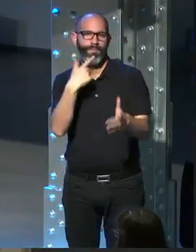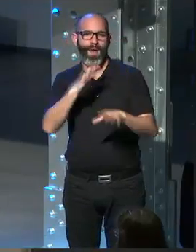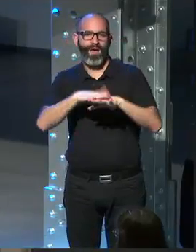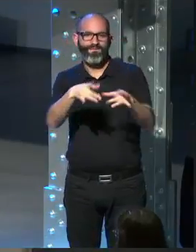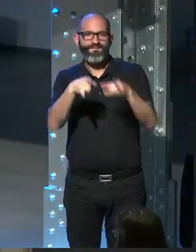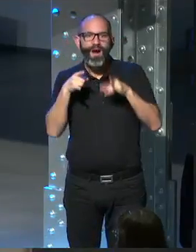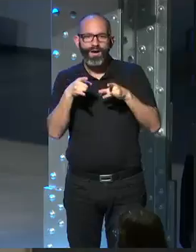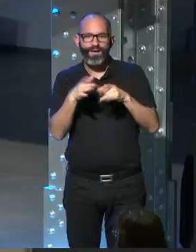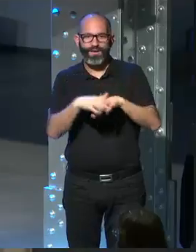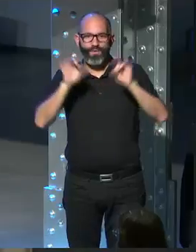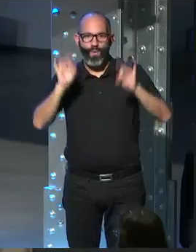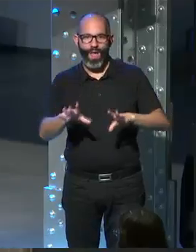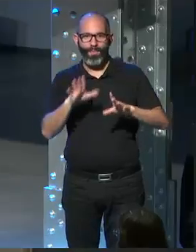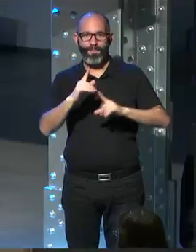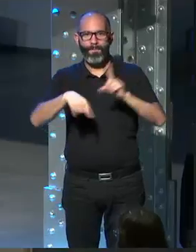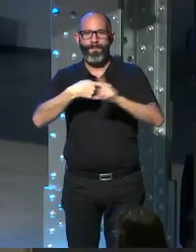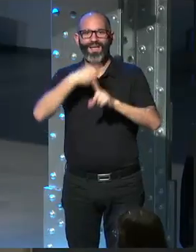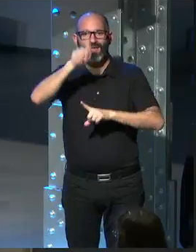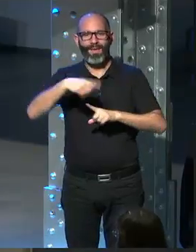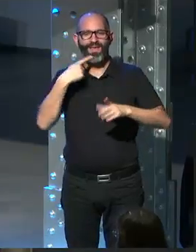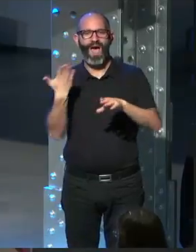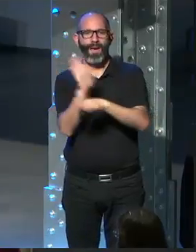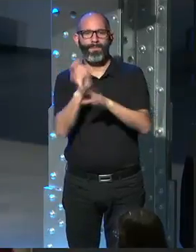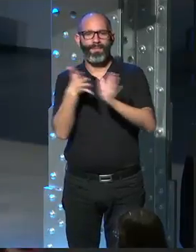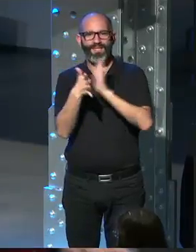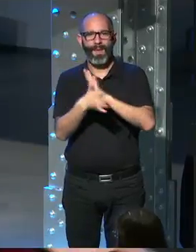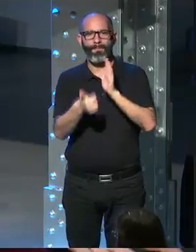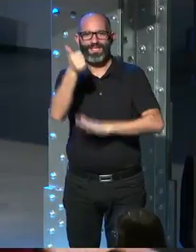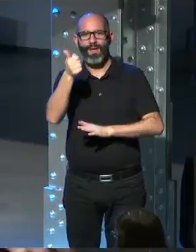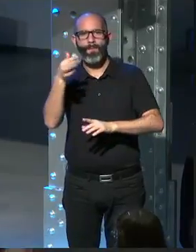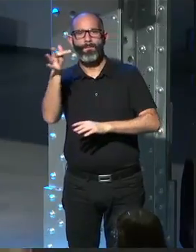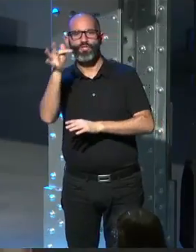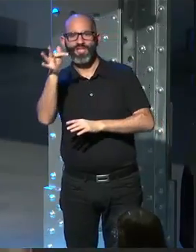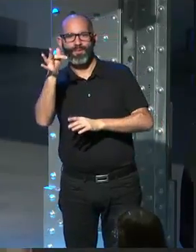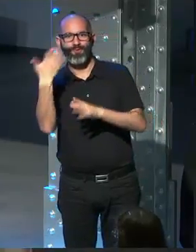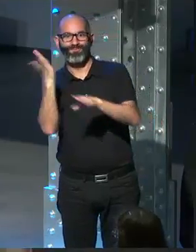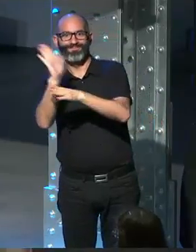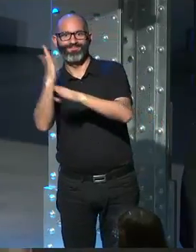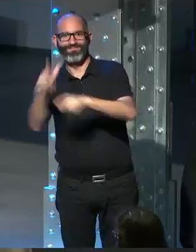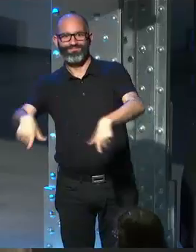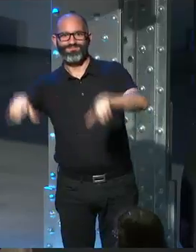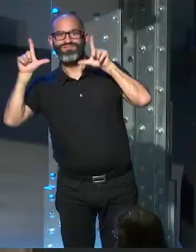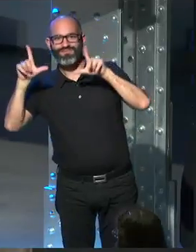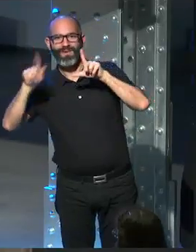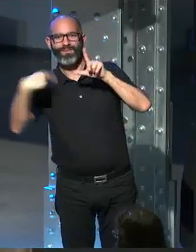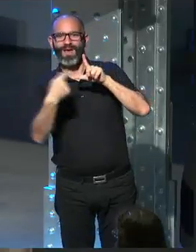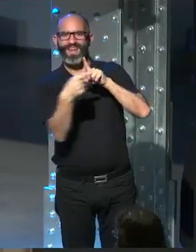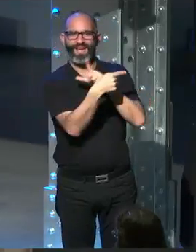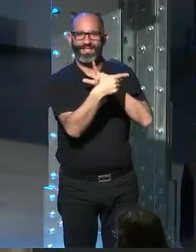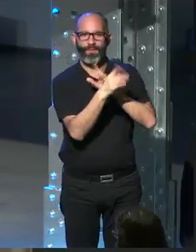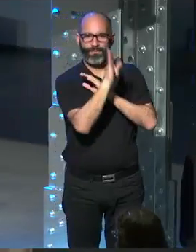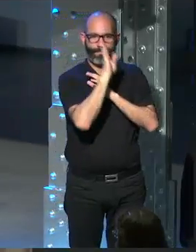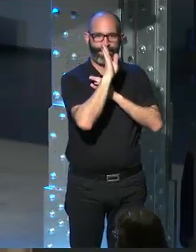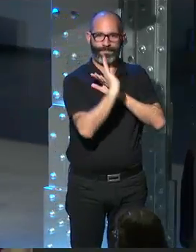los aspectos más positivos de este producto, ocultar los aspectos negativos en la medida que se pueda, y también pues